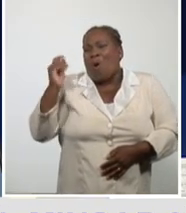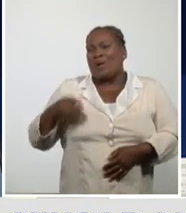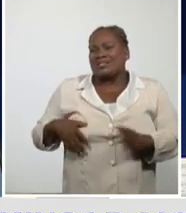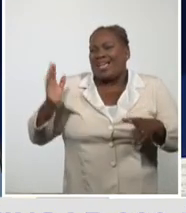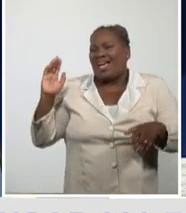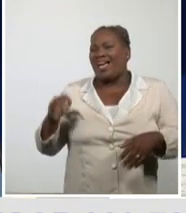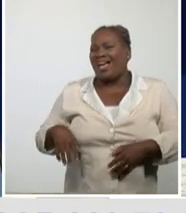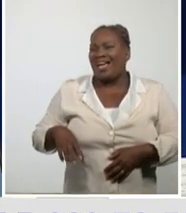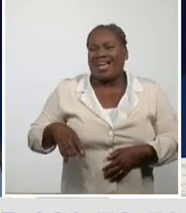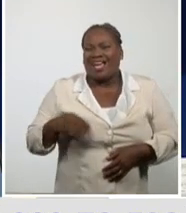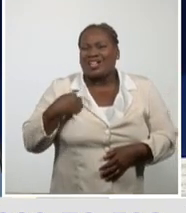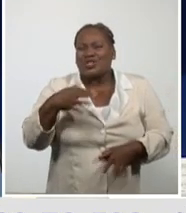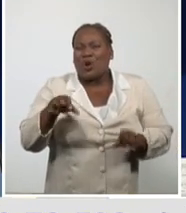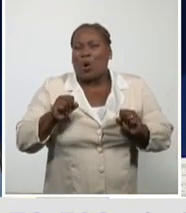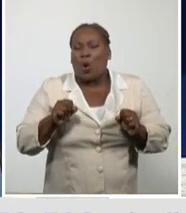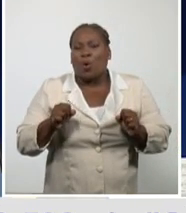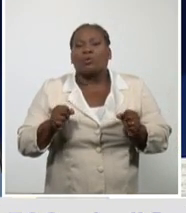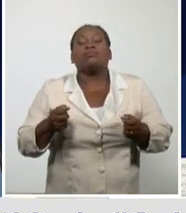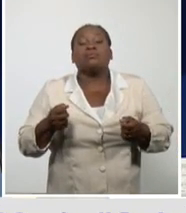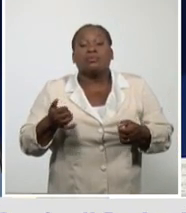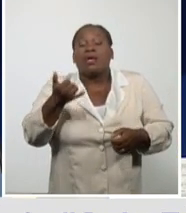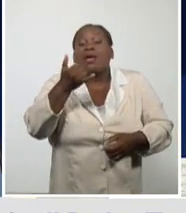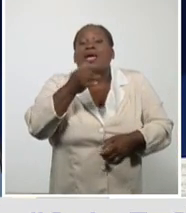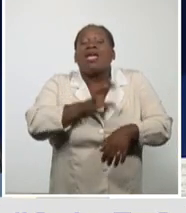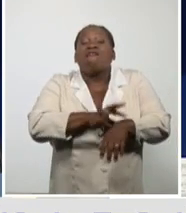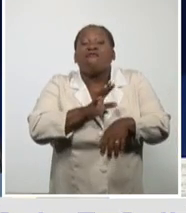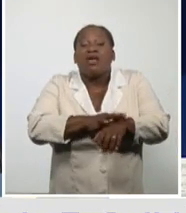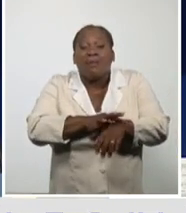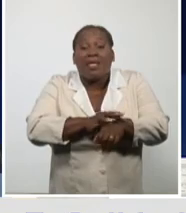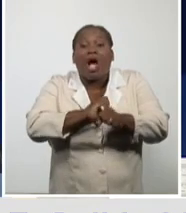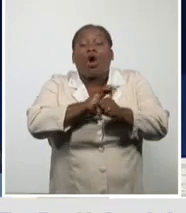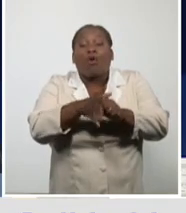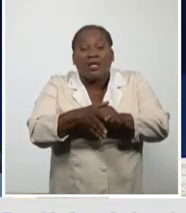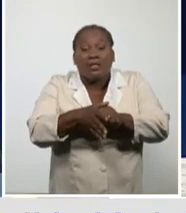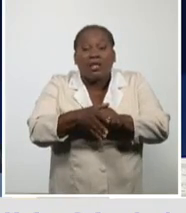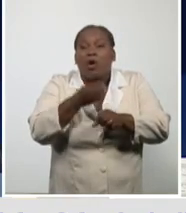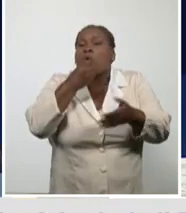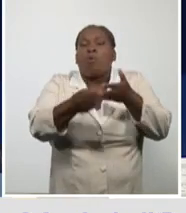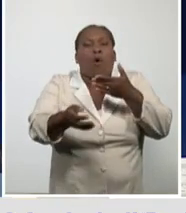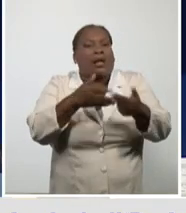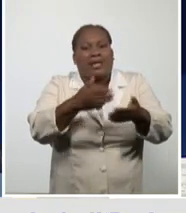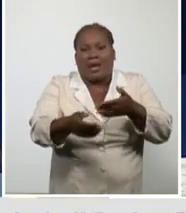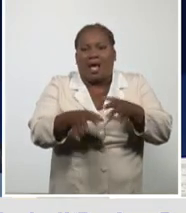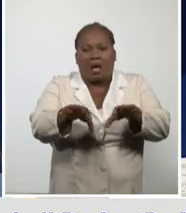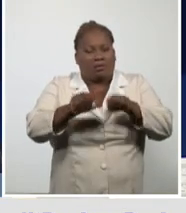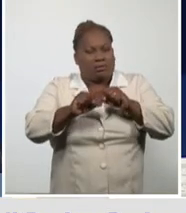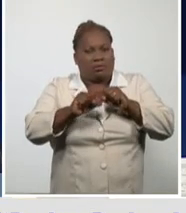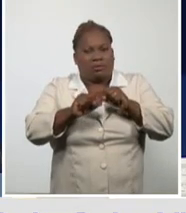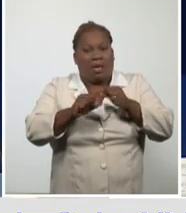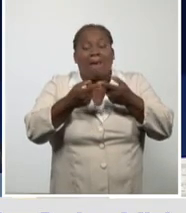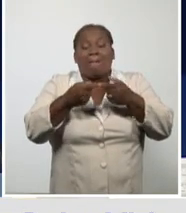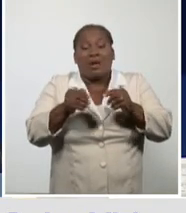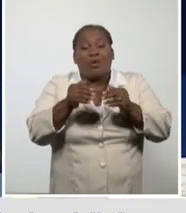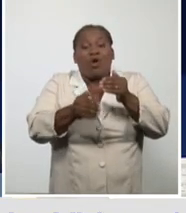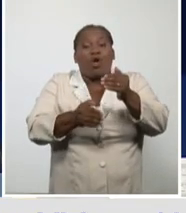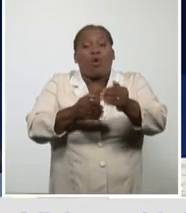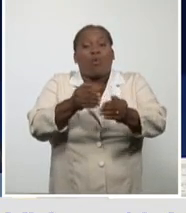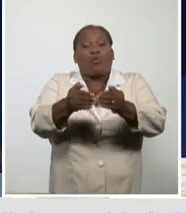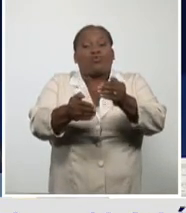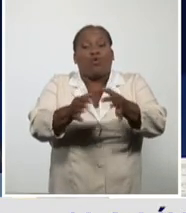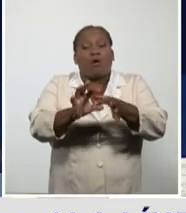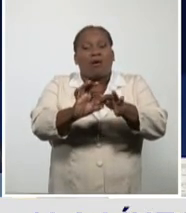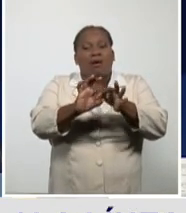nada, sino que eso, la enfermedad la coge cualquiera. Lo que la evolución a grave, a